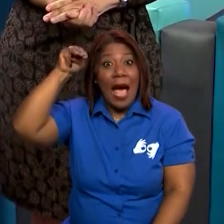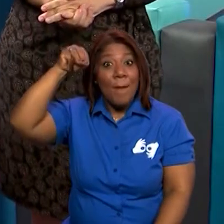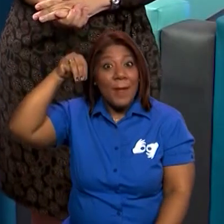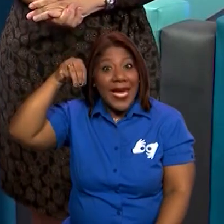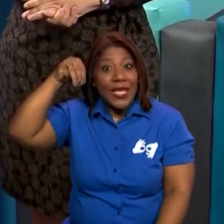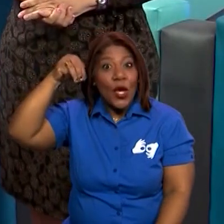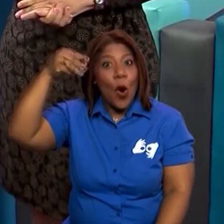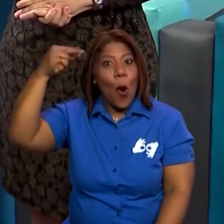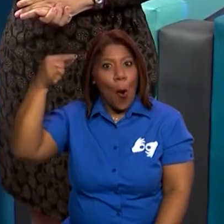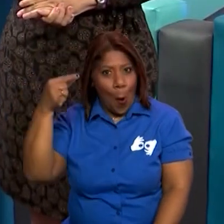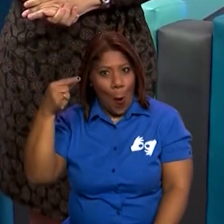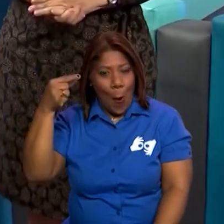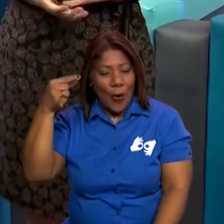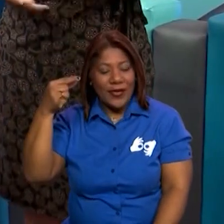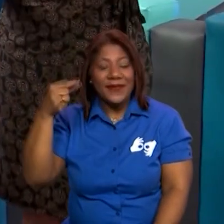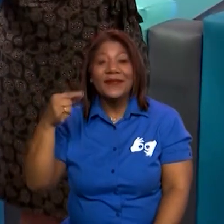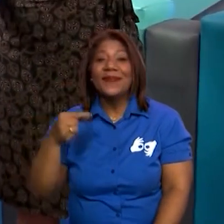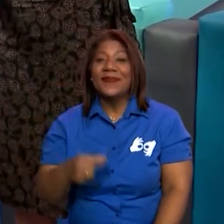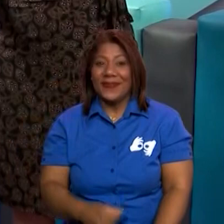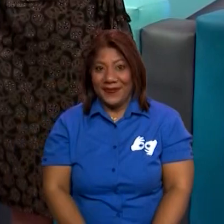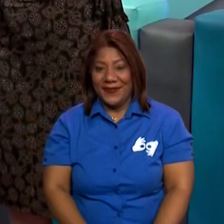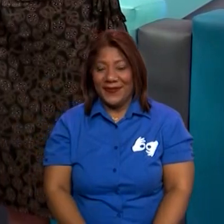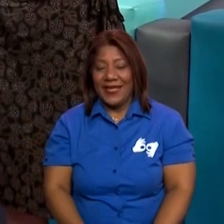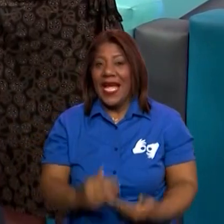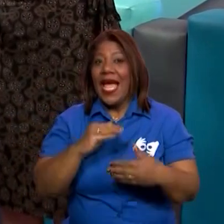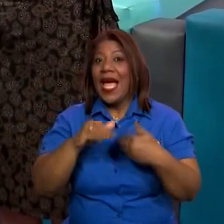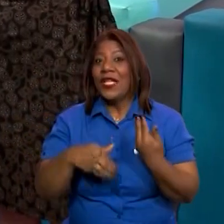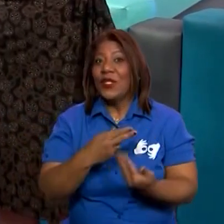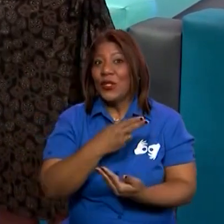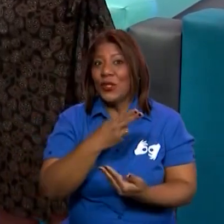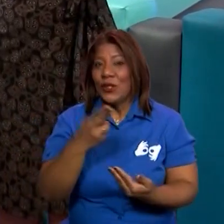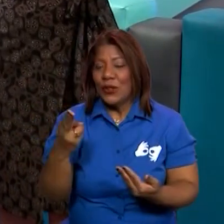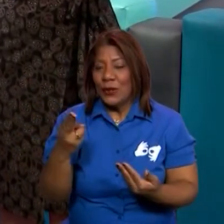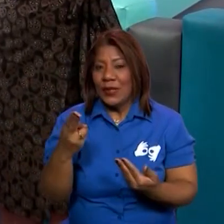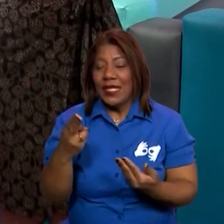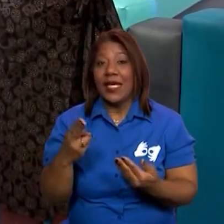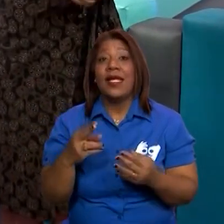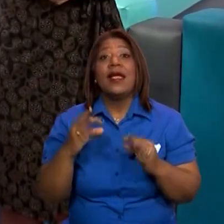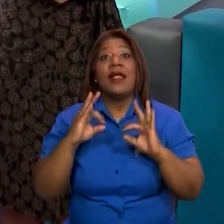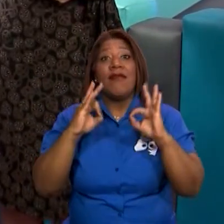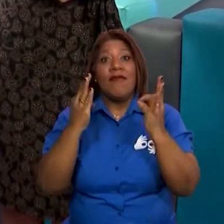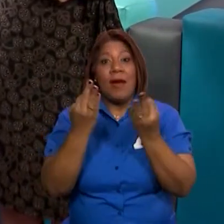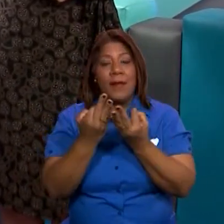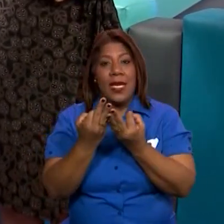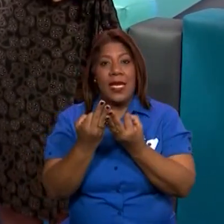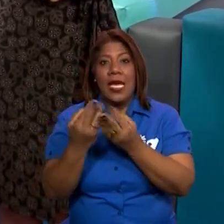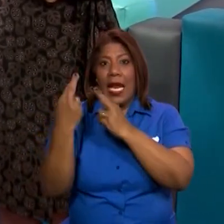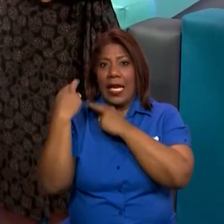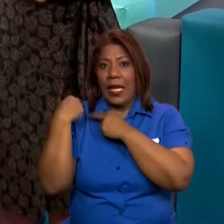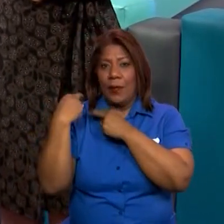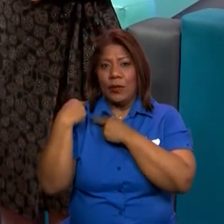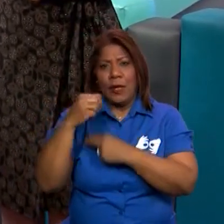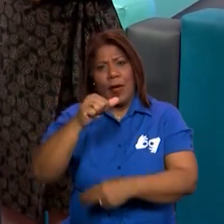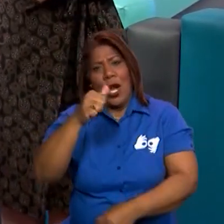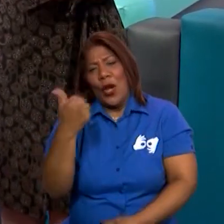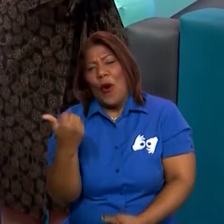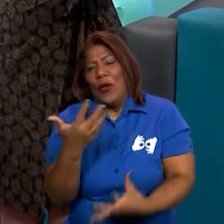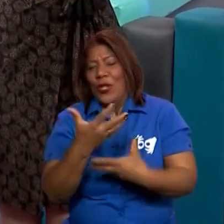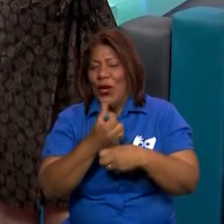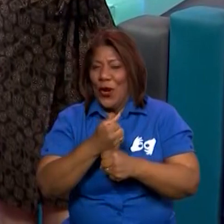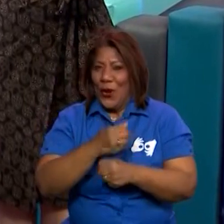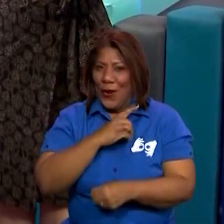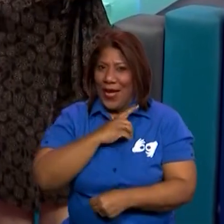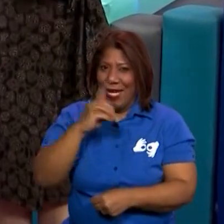de MedCongo. Bien, querida familia, haz lo que te toca. Lo demás lo hace Dios. Dios.